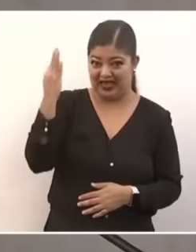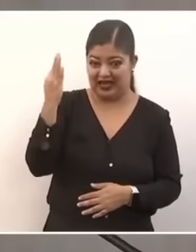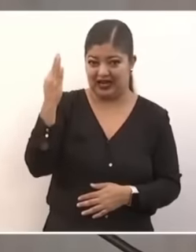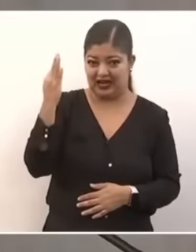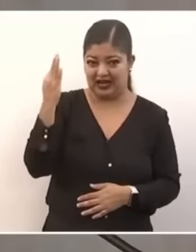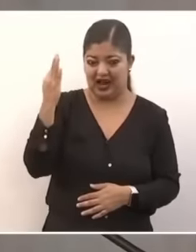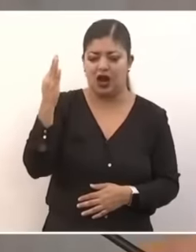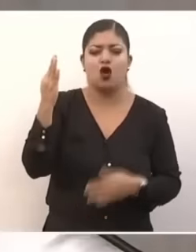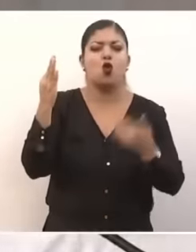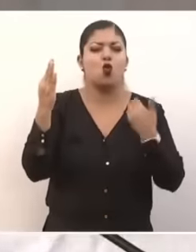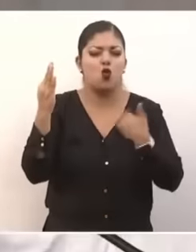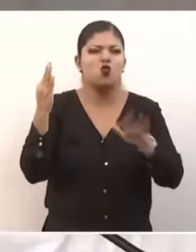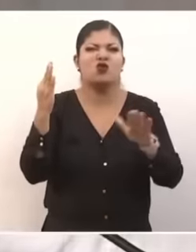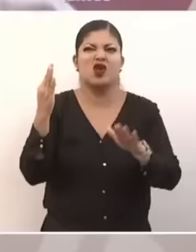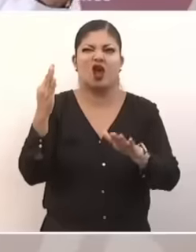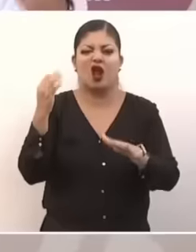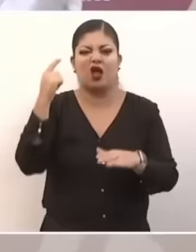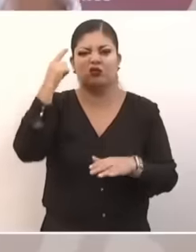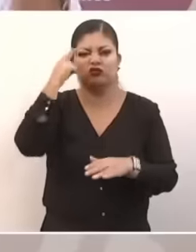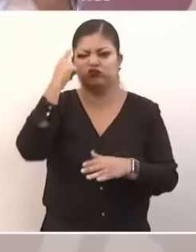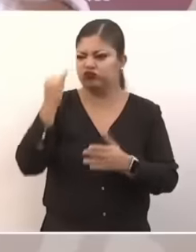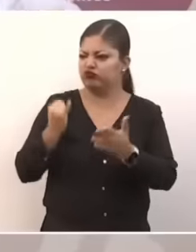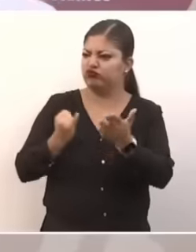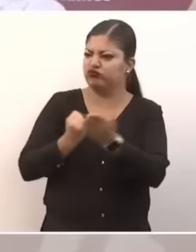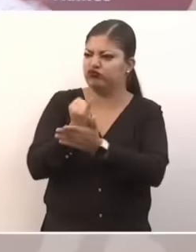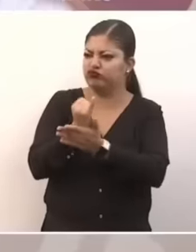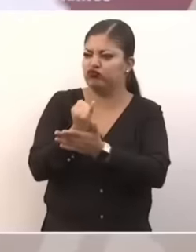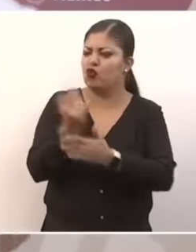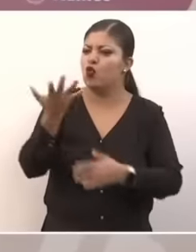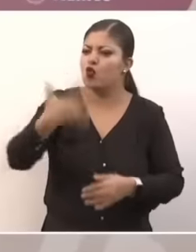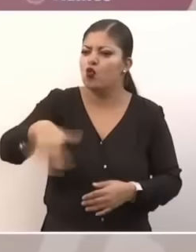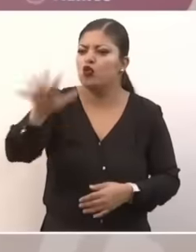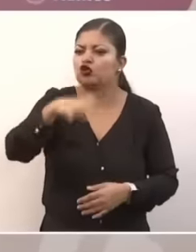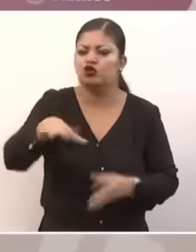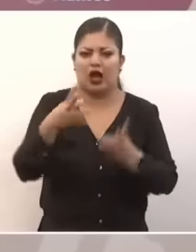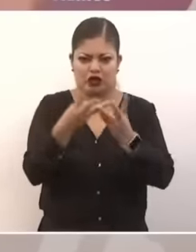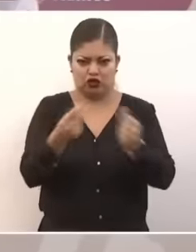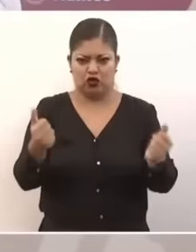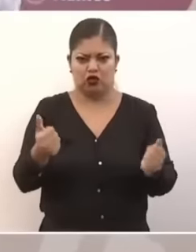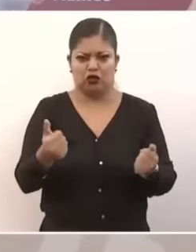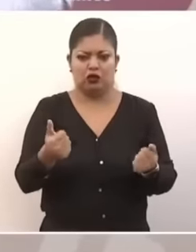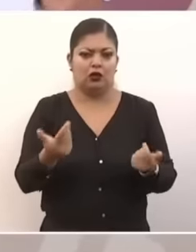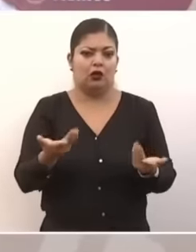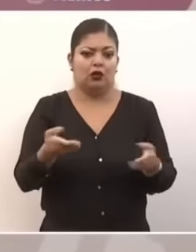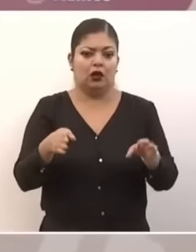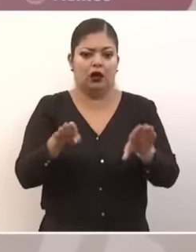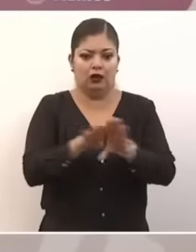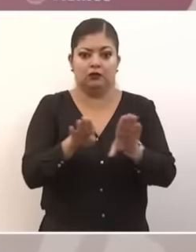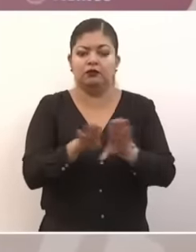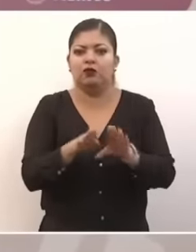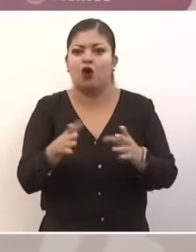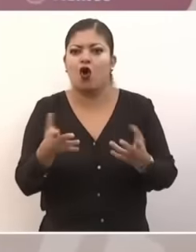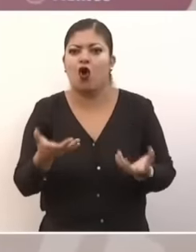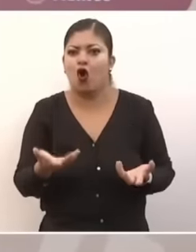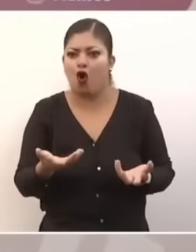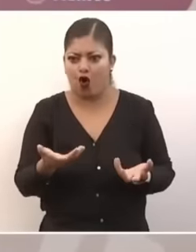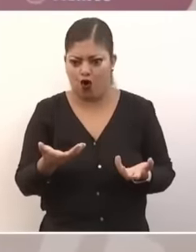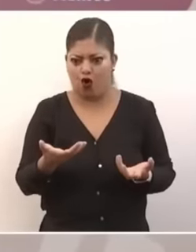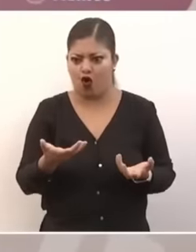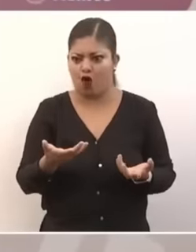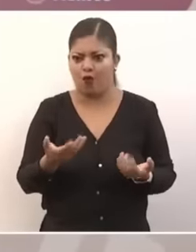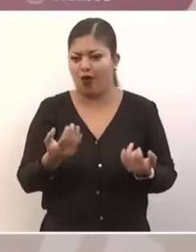hubiese decidido buscar una solución como la que